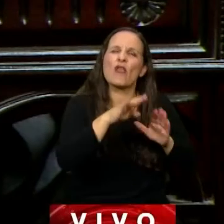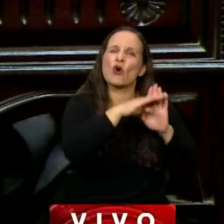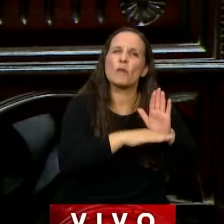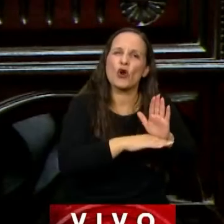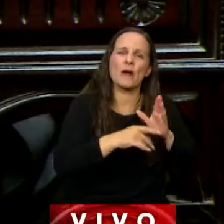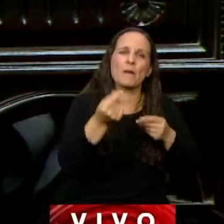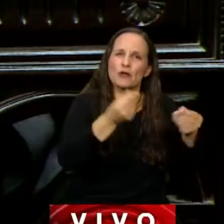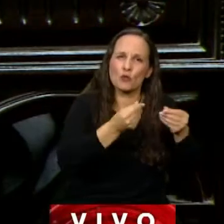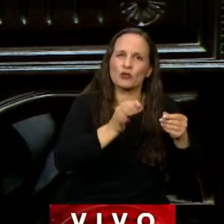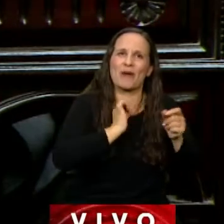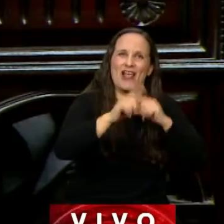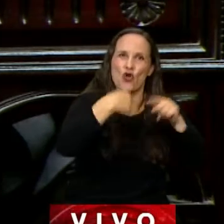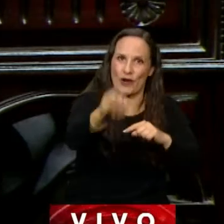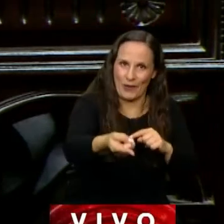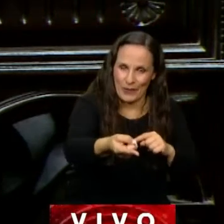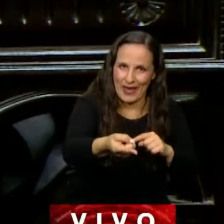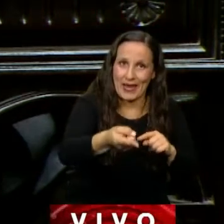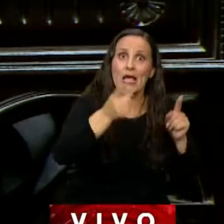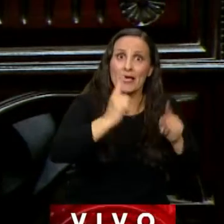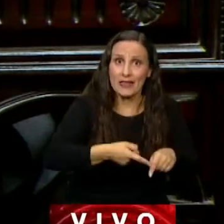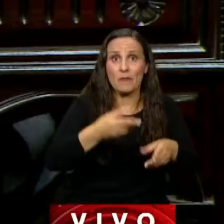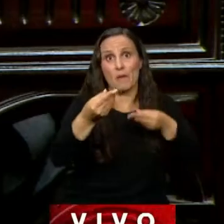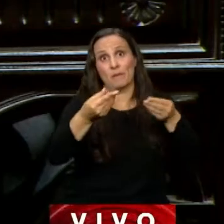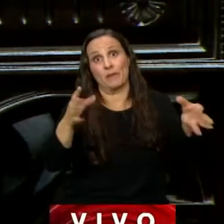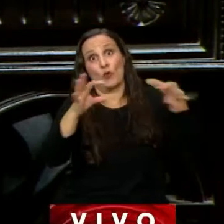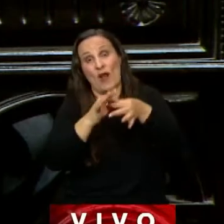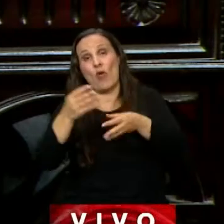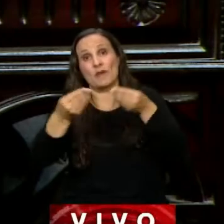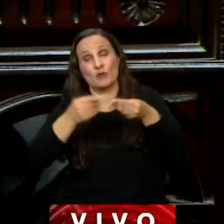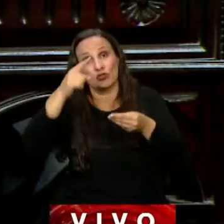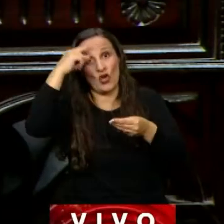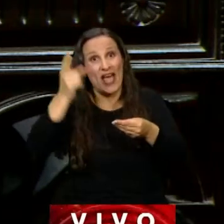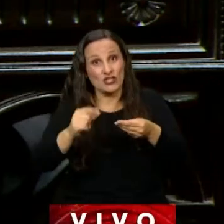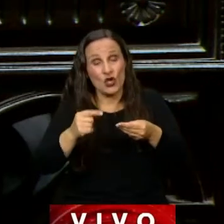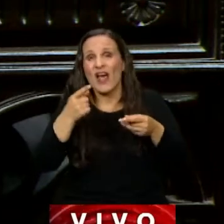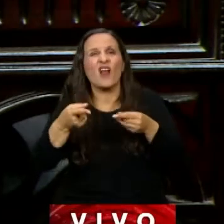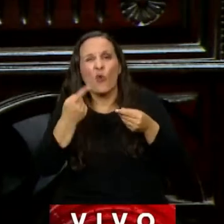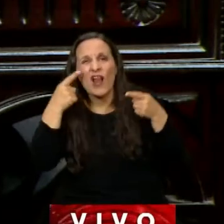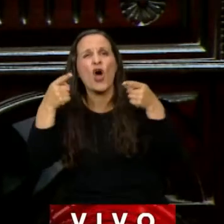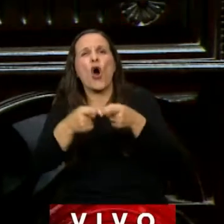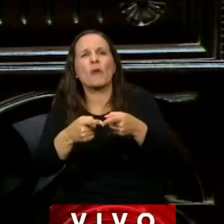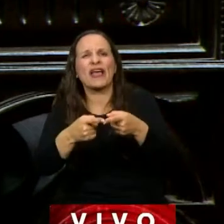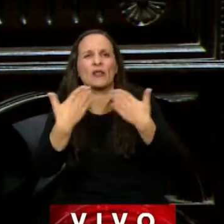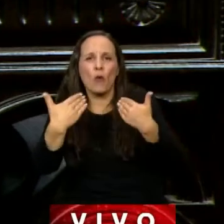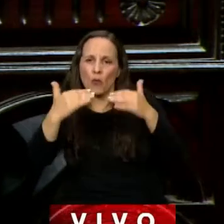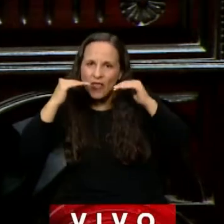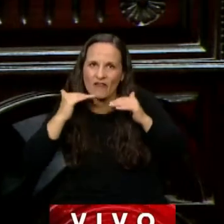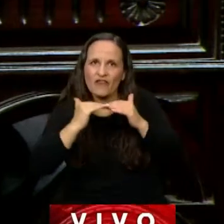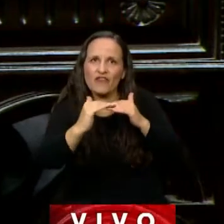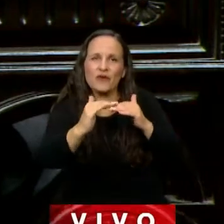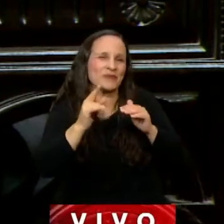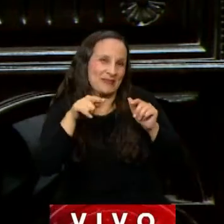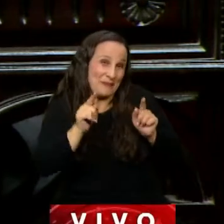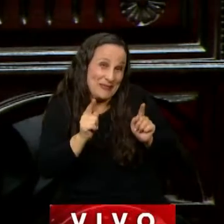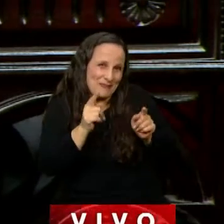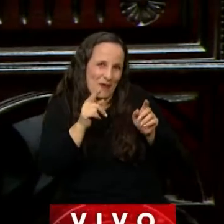para 2023 y la vinculación del presupuesto nacional con los objetivos del desarrollo sostenible. Termino con la